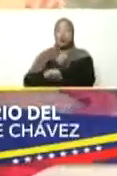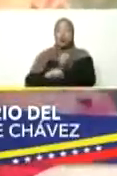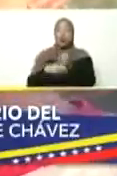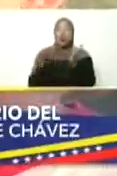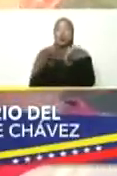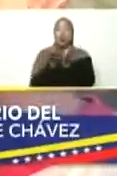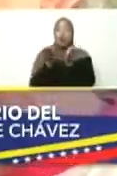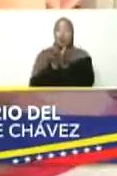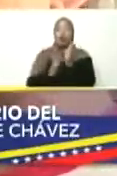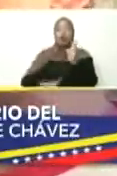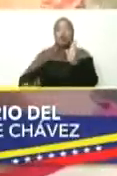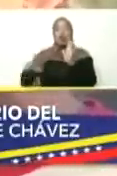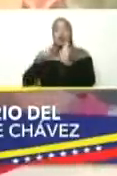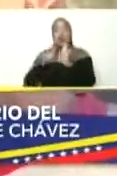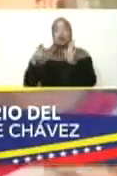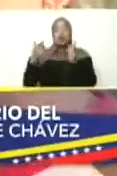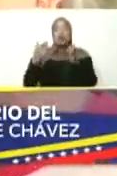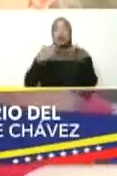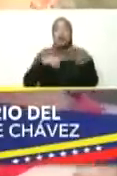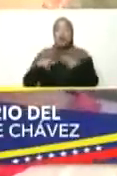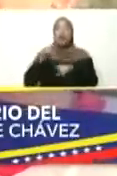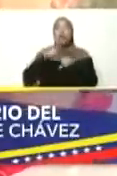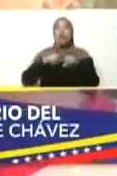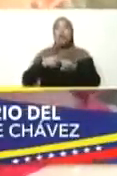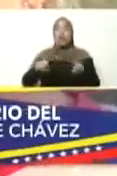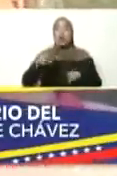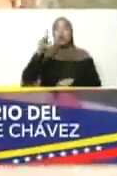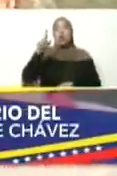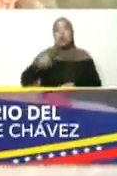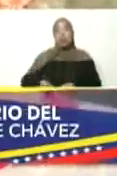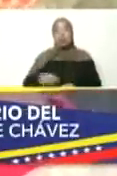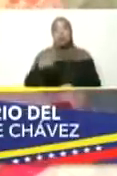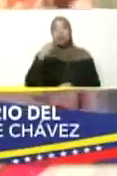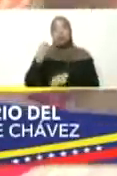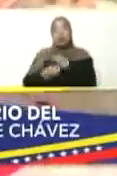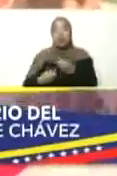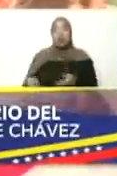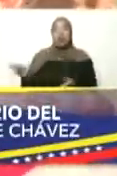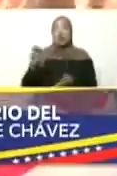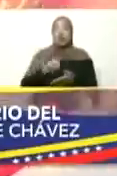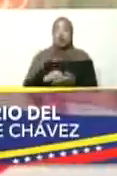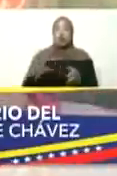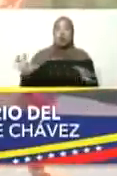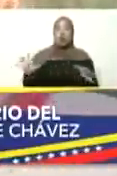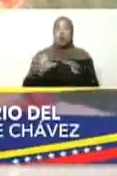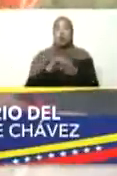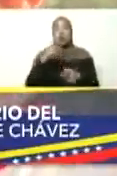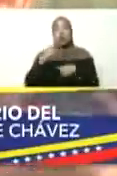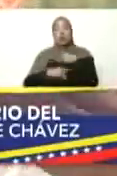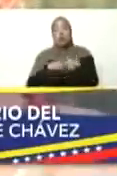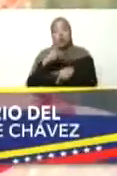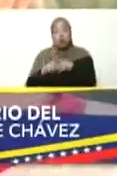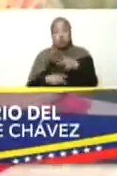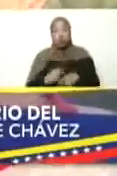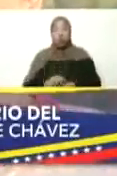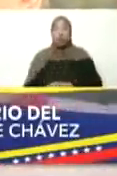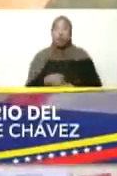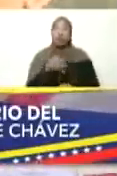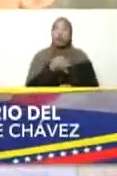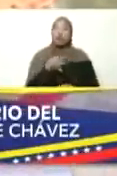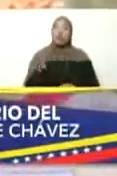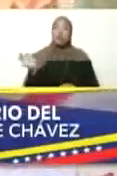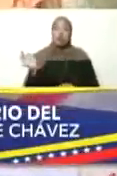a los liceos, a los ambulatorios, pero también apalancamos y reinvertimos en las unidades de producción y hacemos con